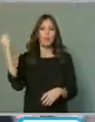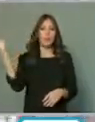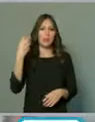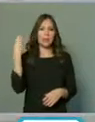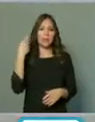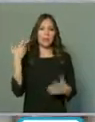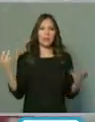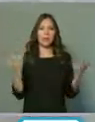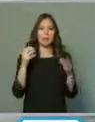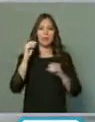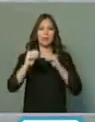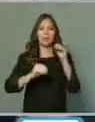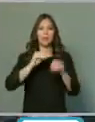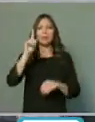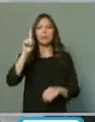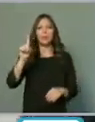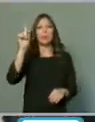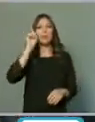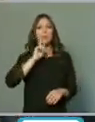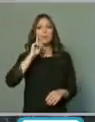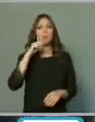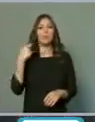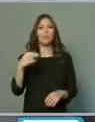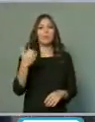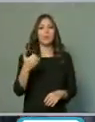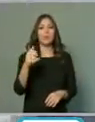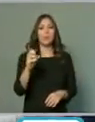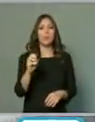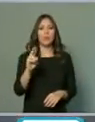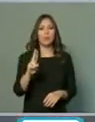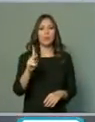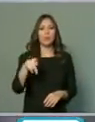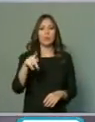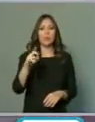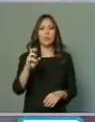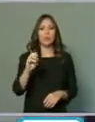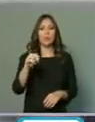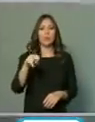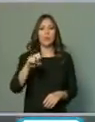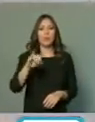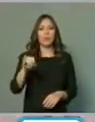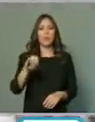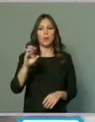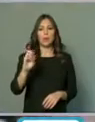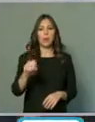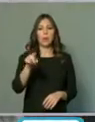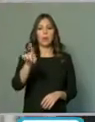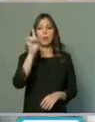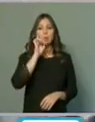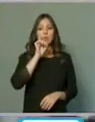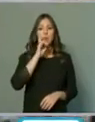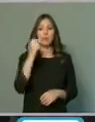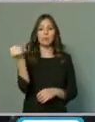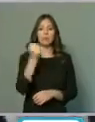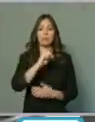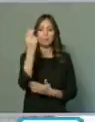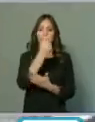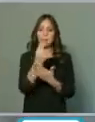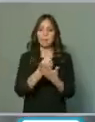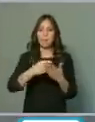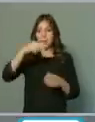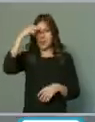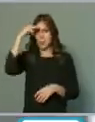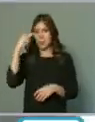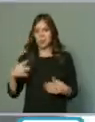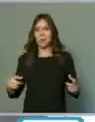que fue hecho por una chica que se llama Youko Nejo. Ella es una ilustradora mexico-japonesa Ok. y de